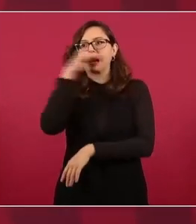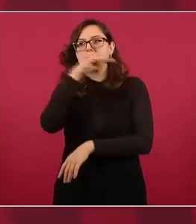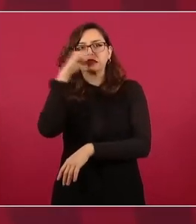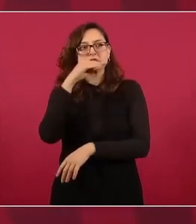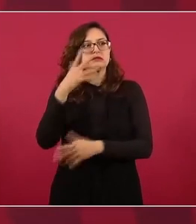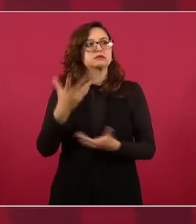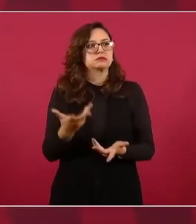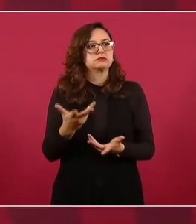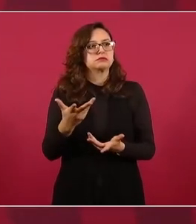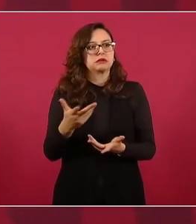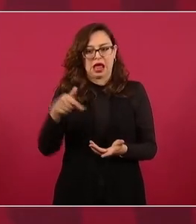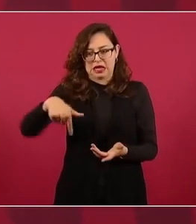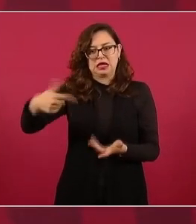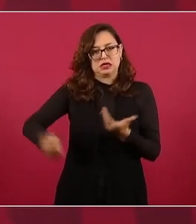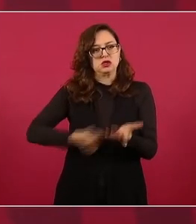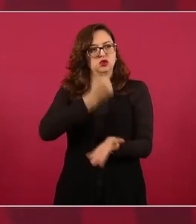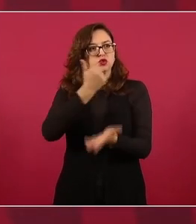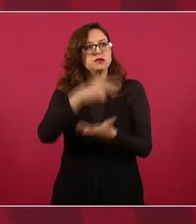de México.